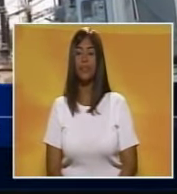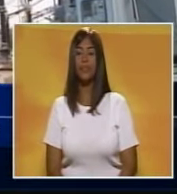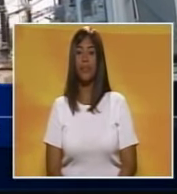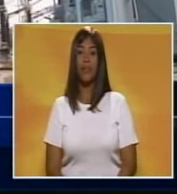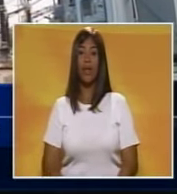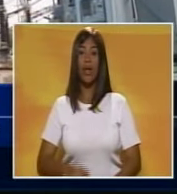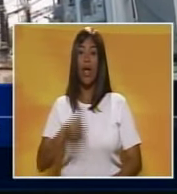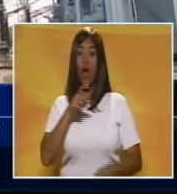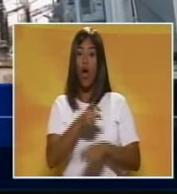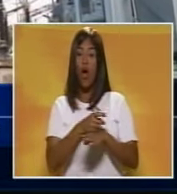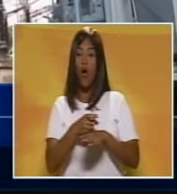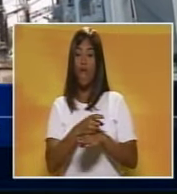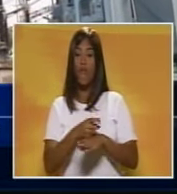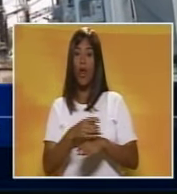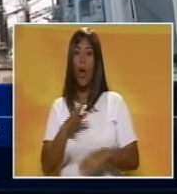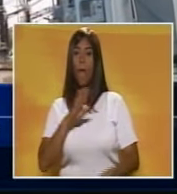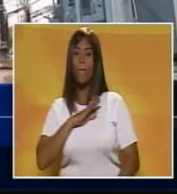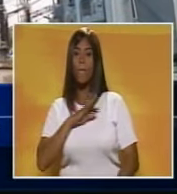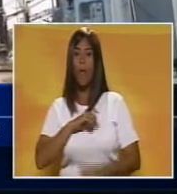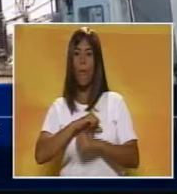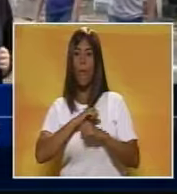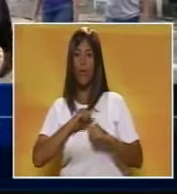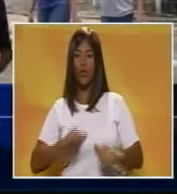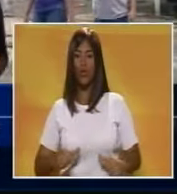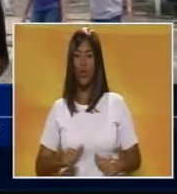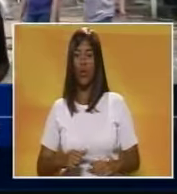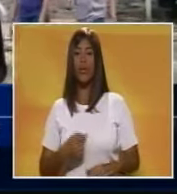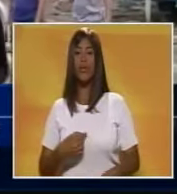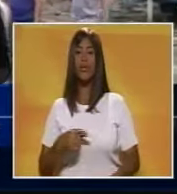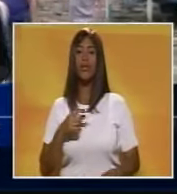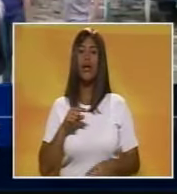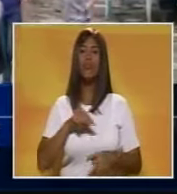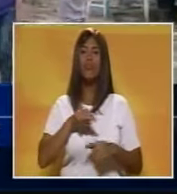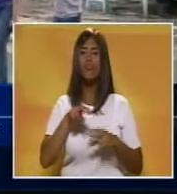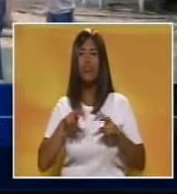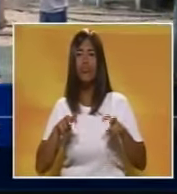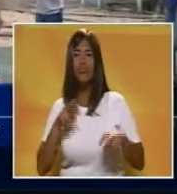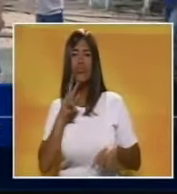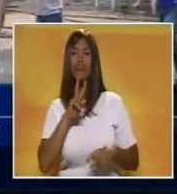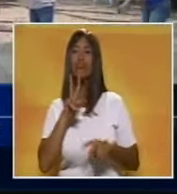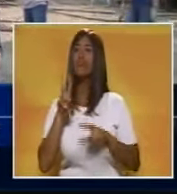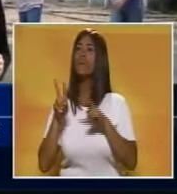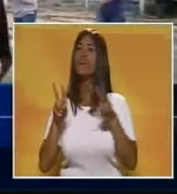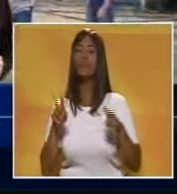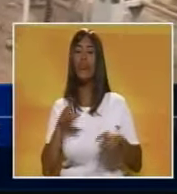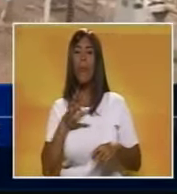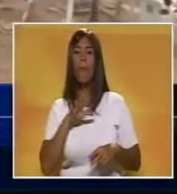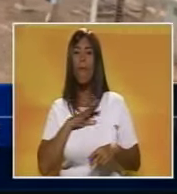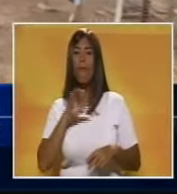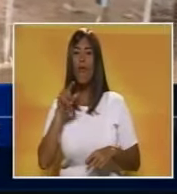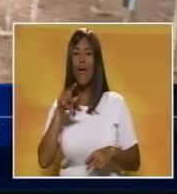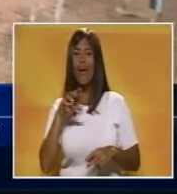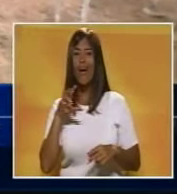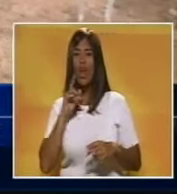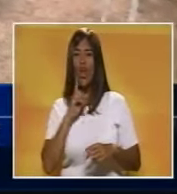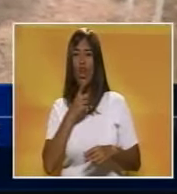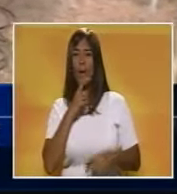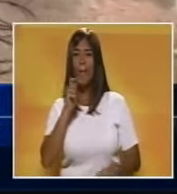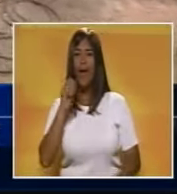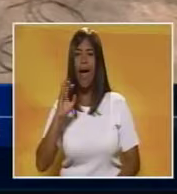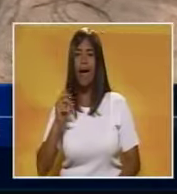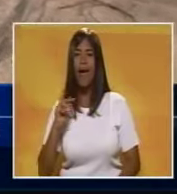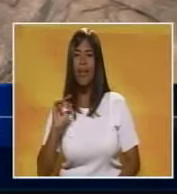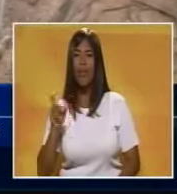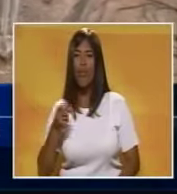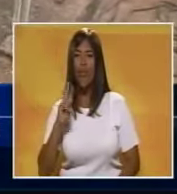El mandatario del estado portugués, Rafael Calles, realizó un recorrido por la subestación Acarigua 2, desde donde se distribuye